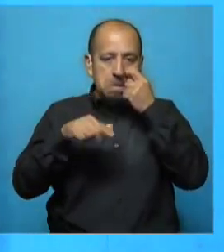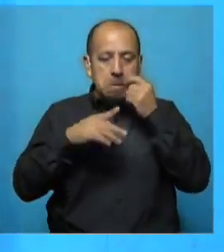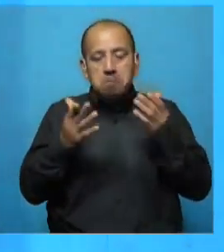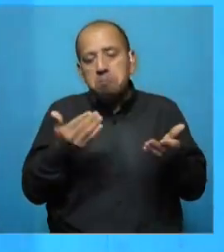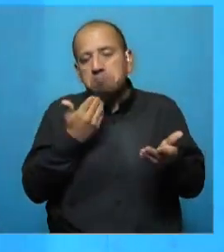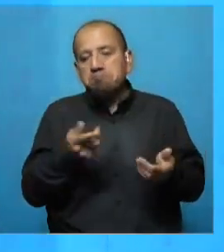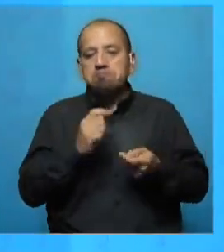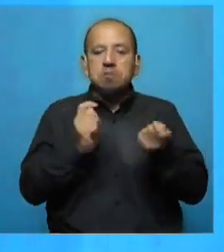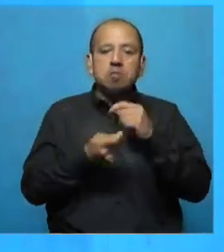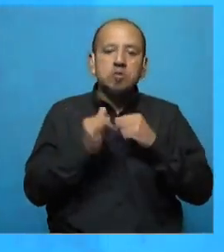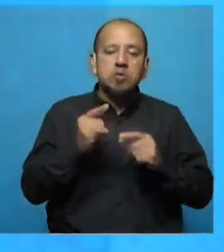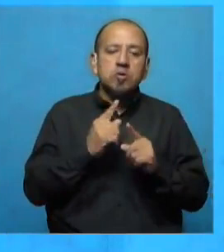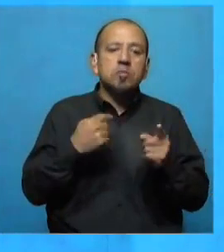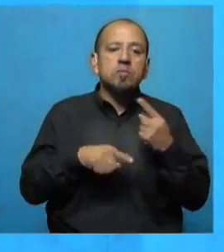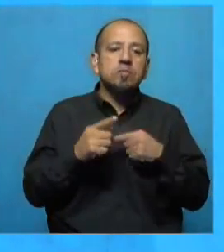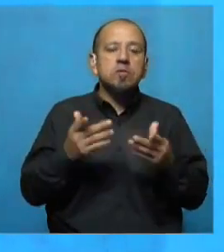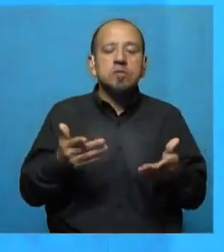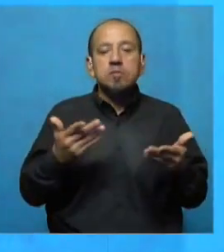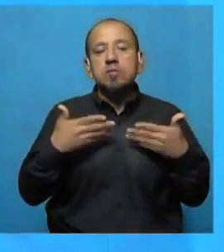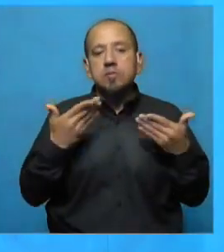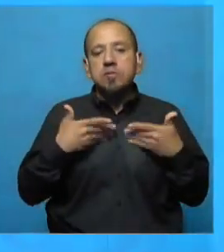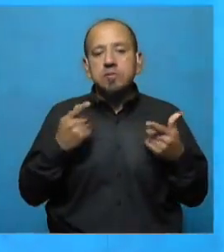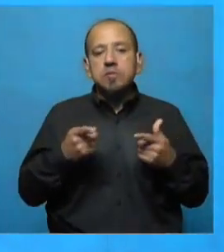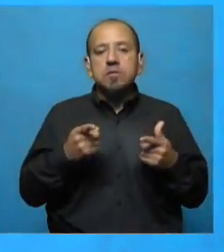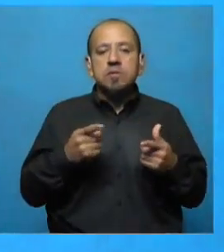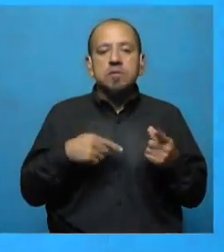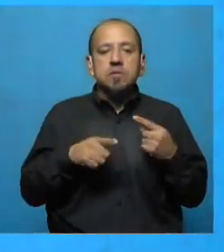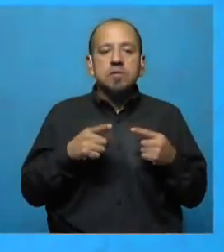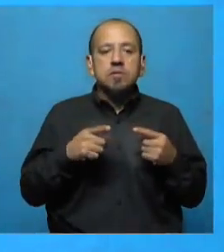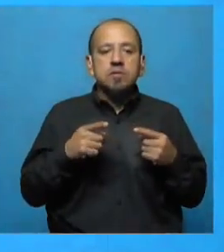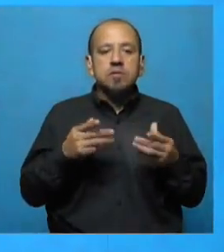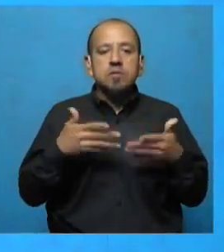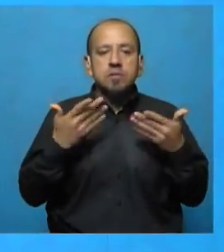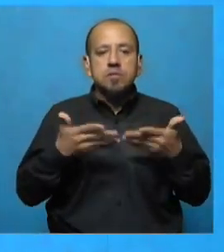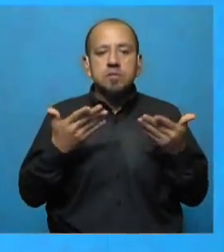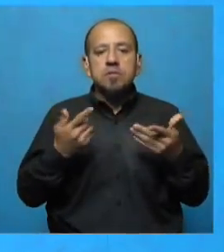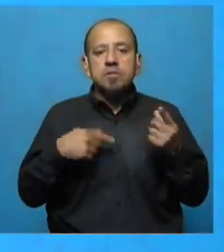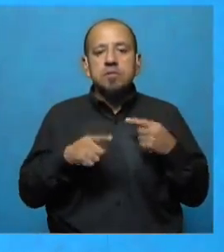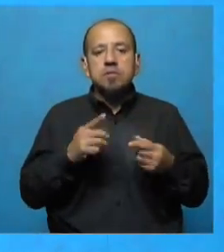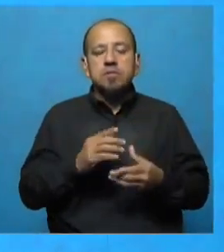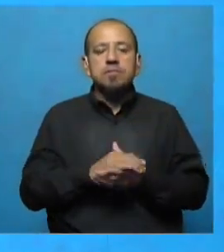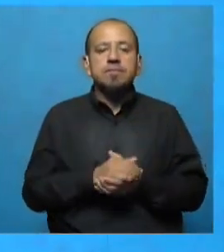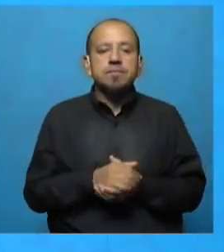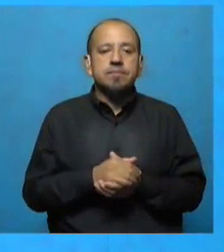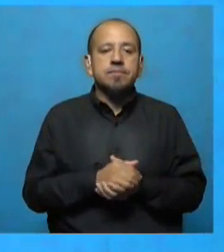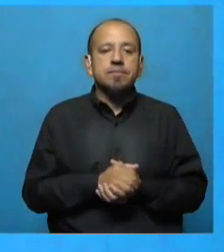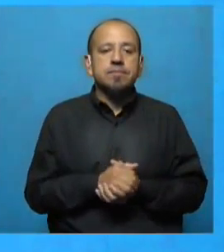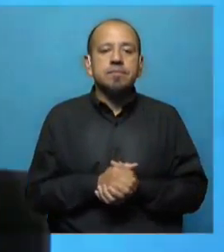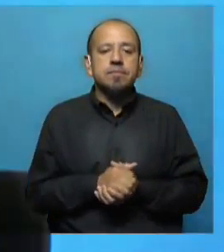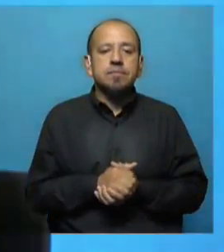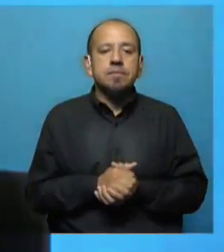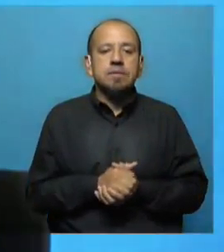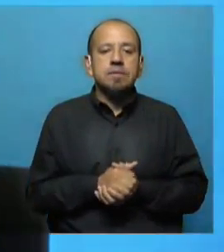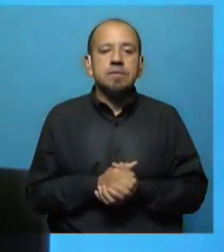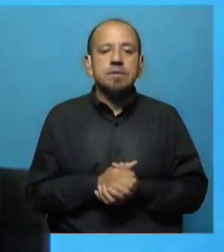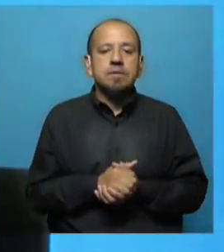no me cambió pero me alegró eso sí Yo estoy mucho más alegre este que antes está